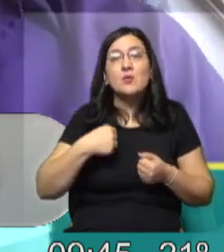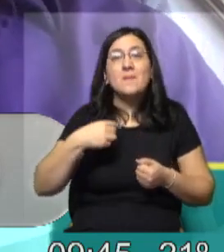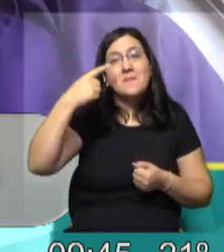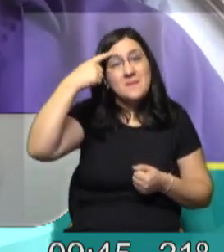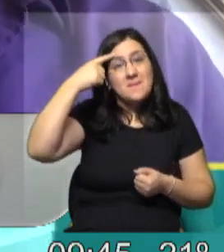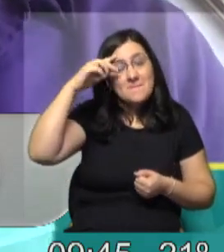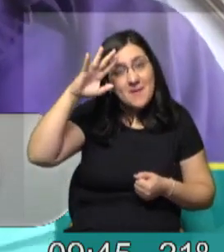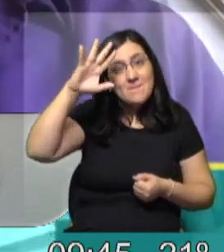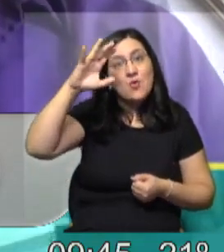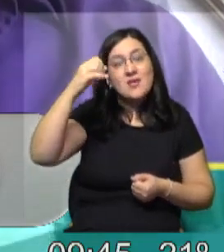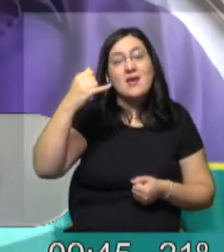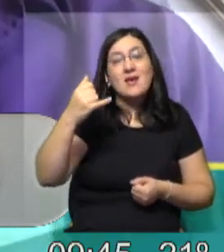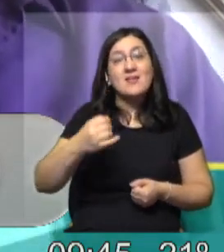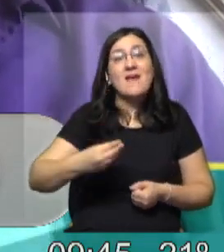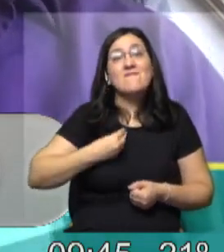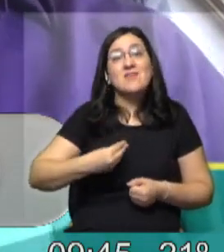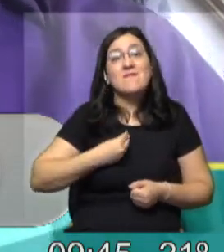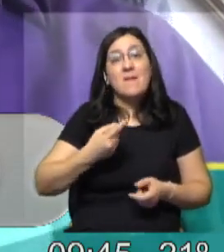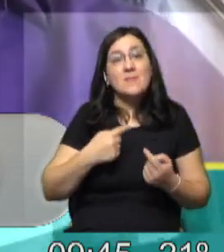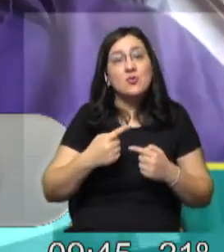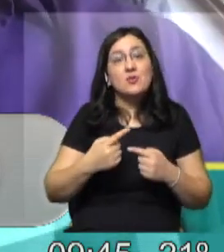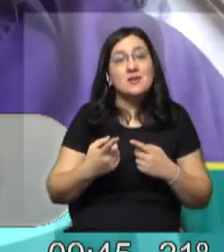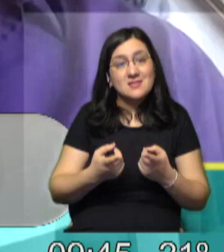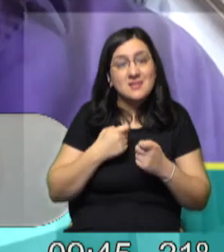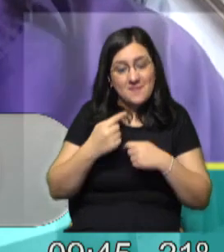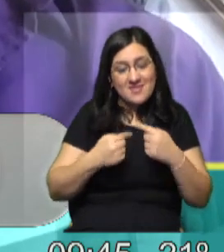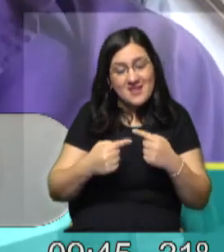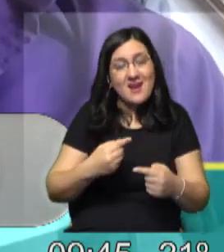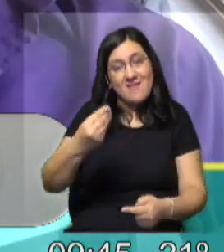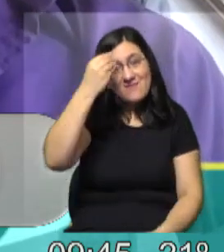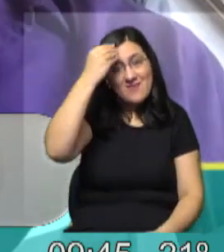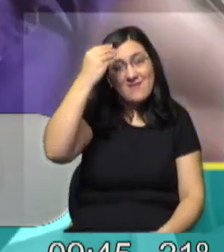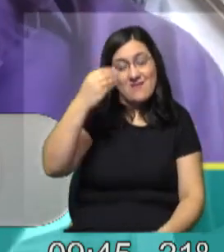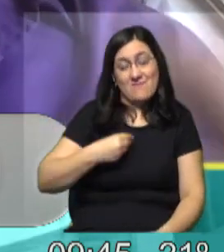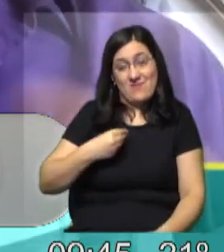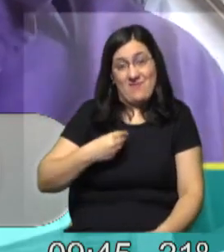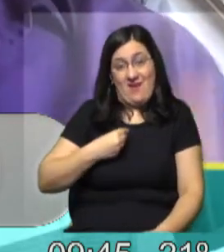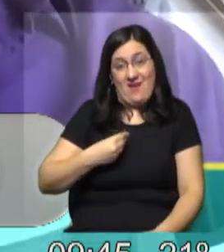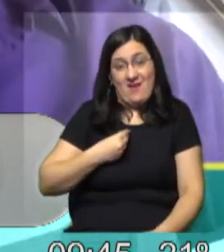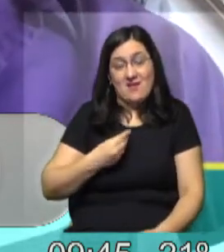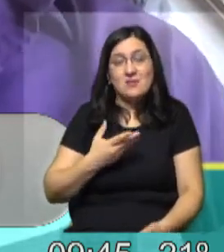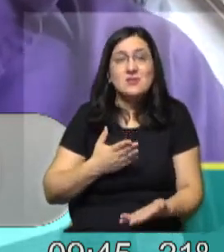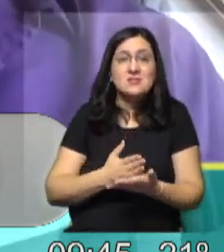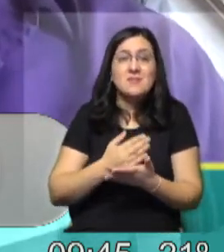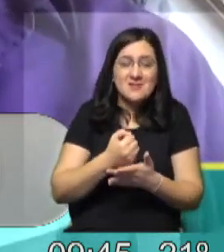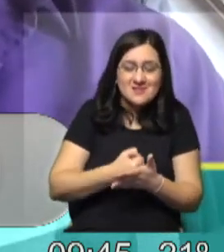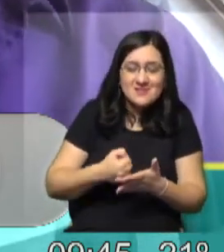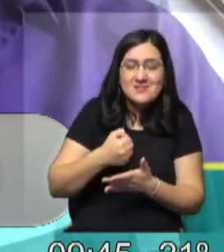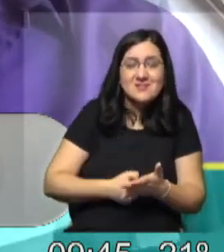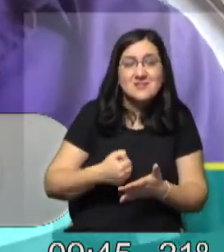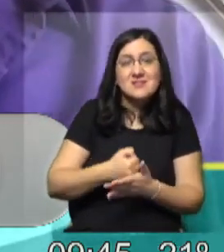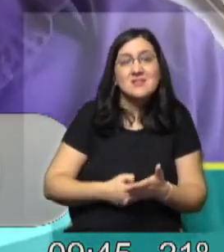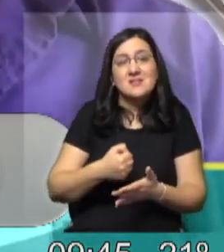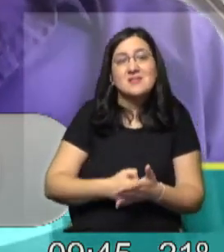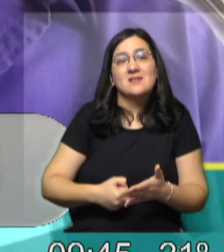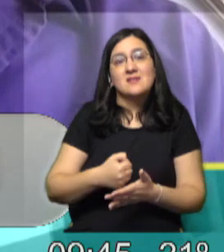Pero hay que mantenerla viva y como decís están los grandes referentes Pero hay otros y todo el tiempo hay que estar machacando con esos otros que hicieron y